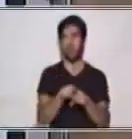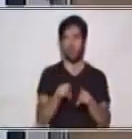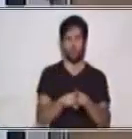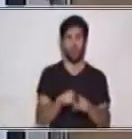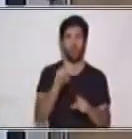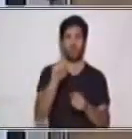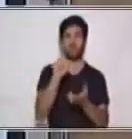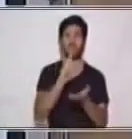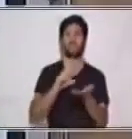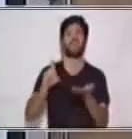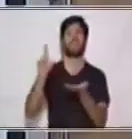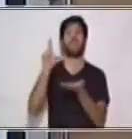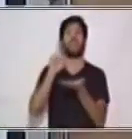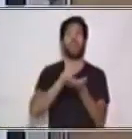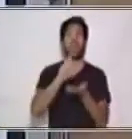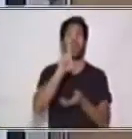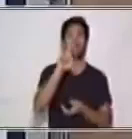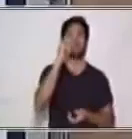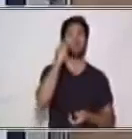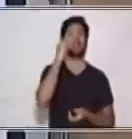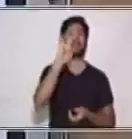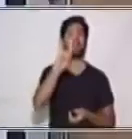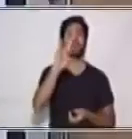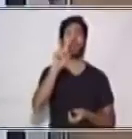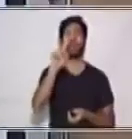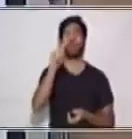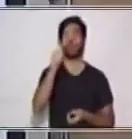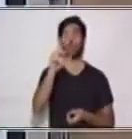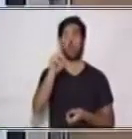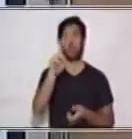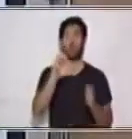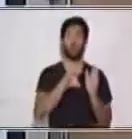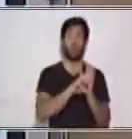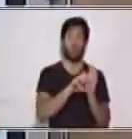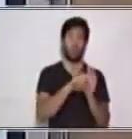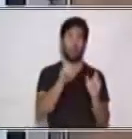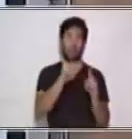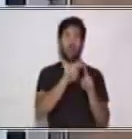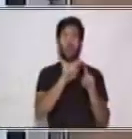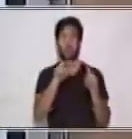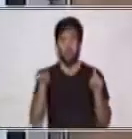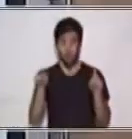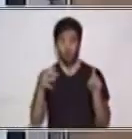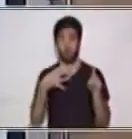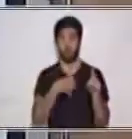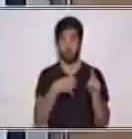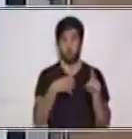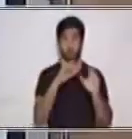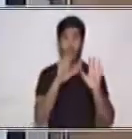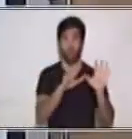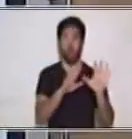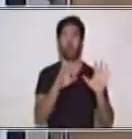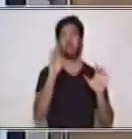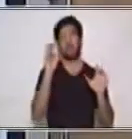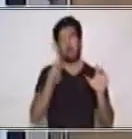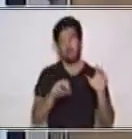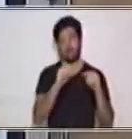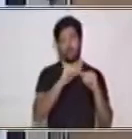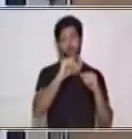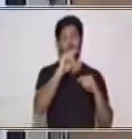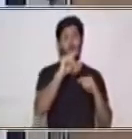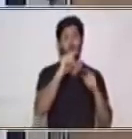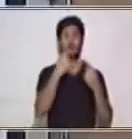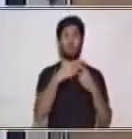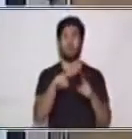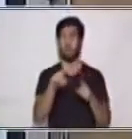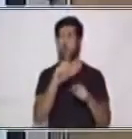ciudad. Si la palabra ciudad es parte del nombre propio, pues sí lleva mayúscula, pero si es